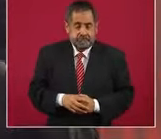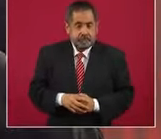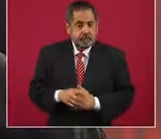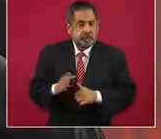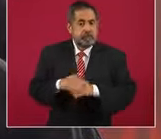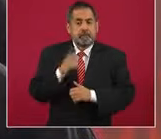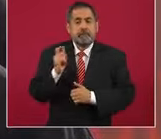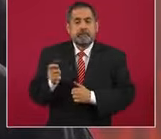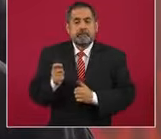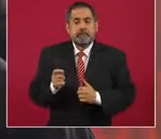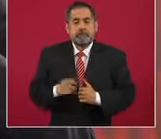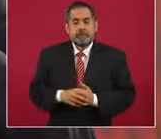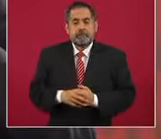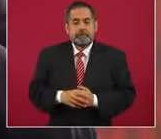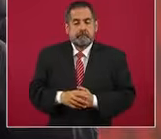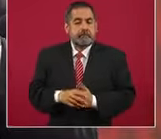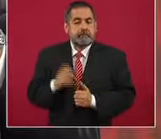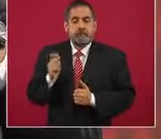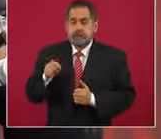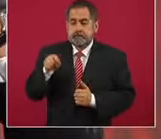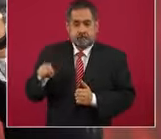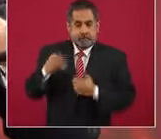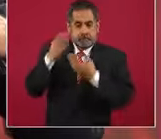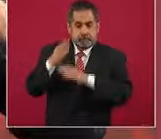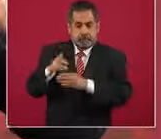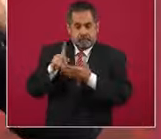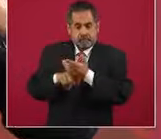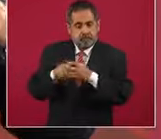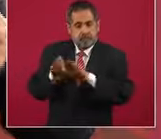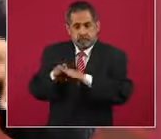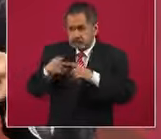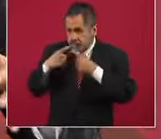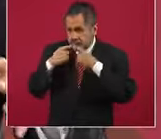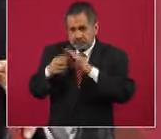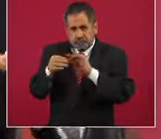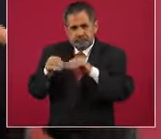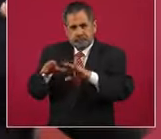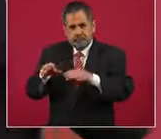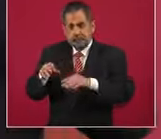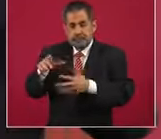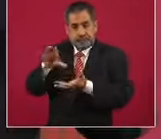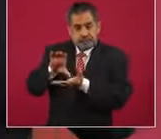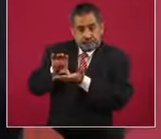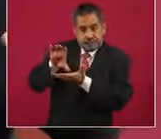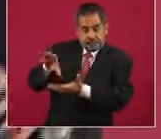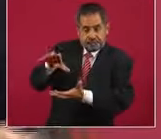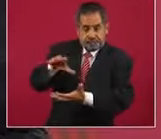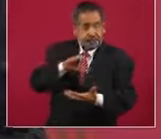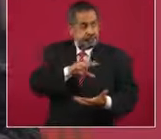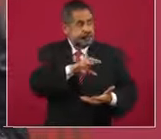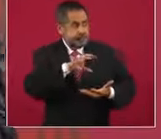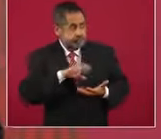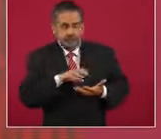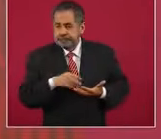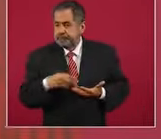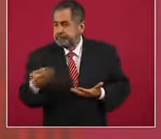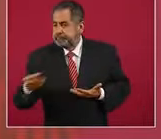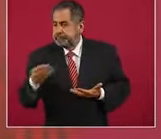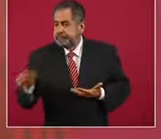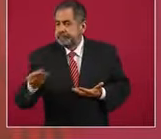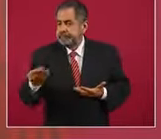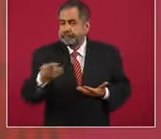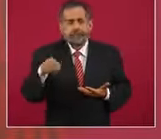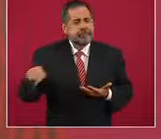porque va a llevar los recursos a la gente más